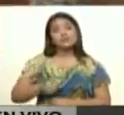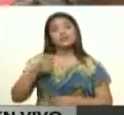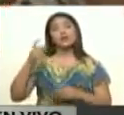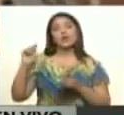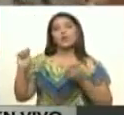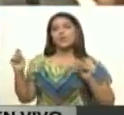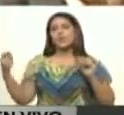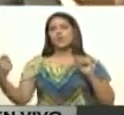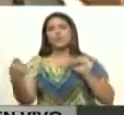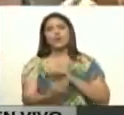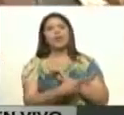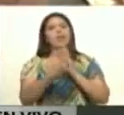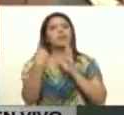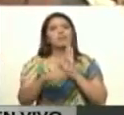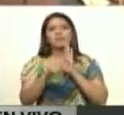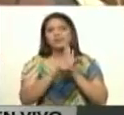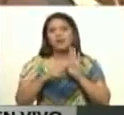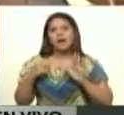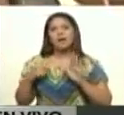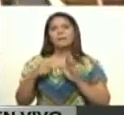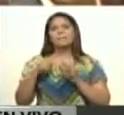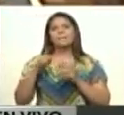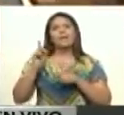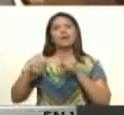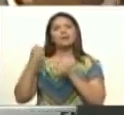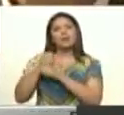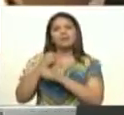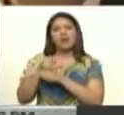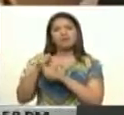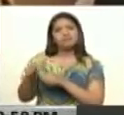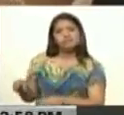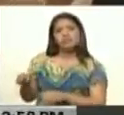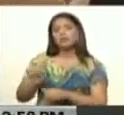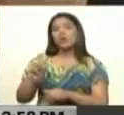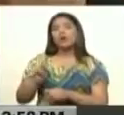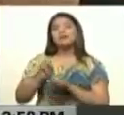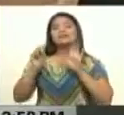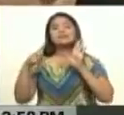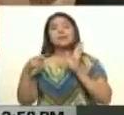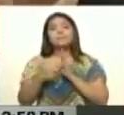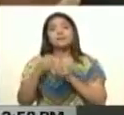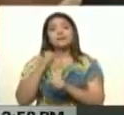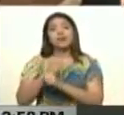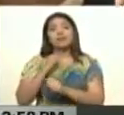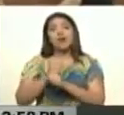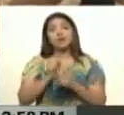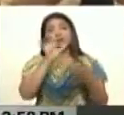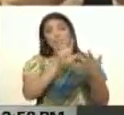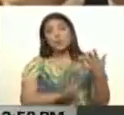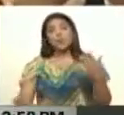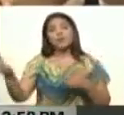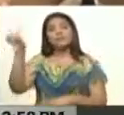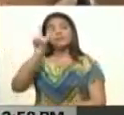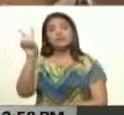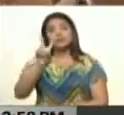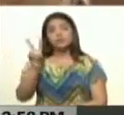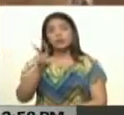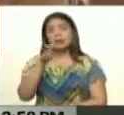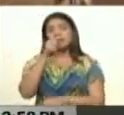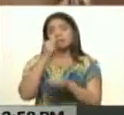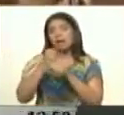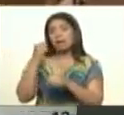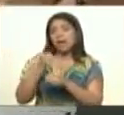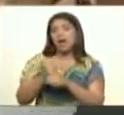revolucionario, eliminar procesos de tercerización, más de 6.000 trabajadores a nivel nacional que los explotaban